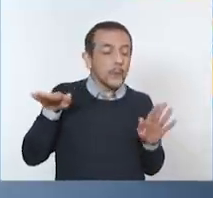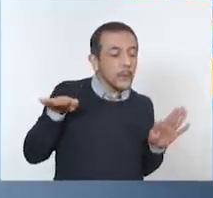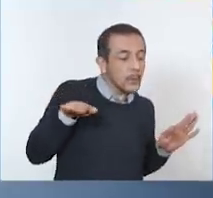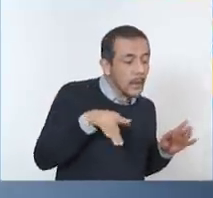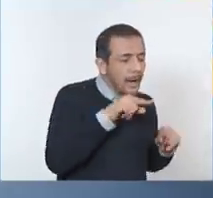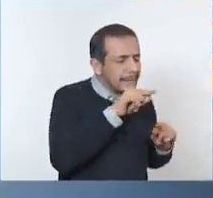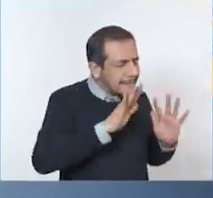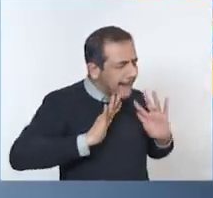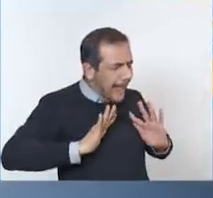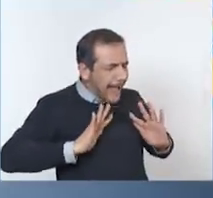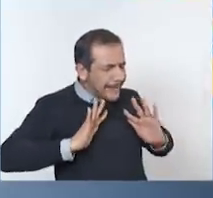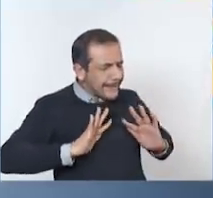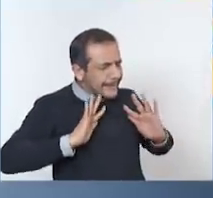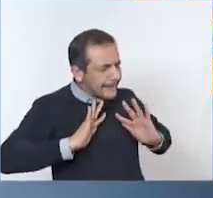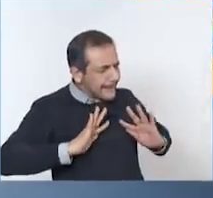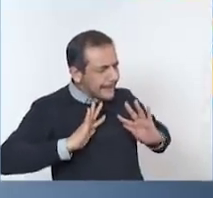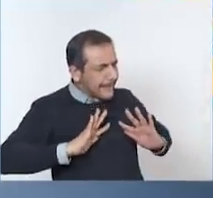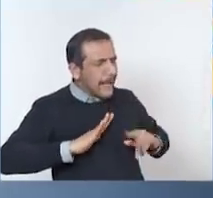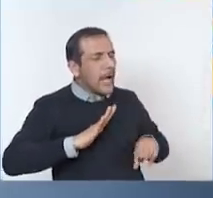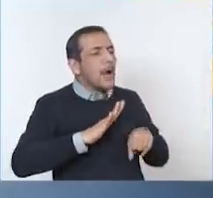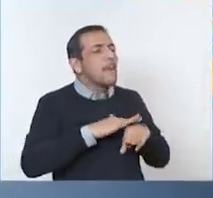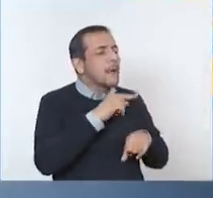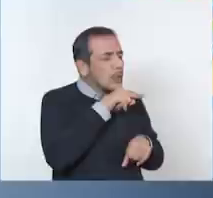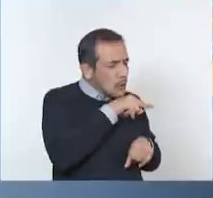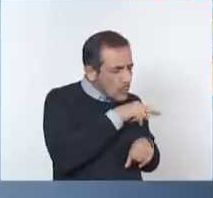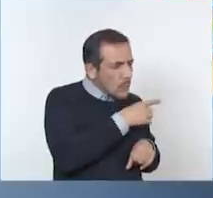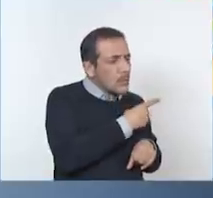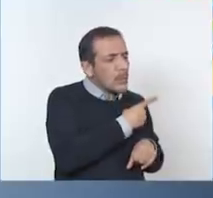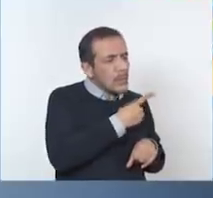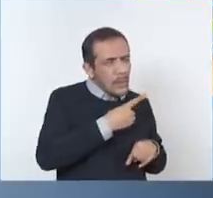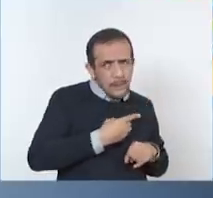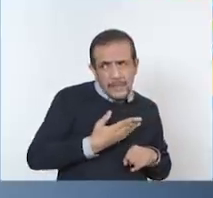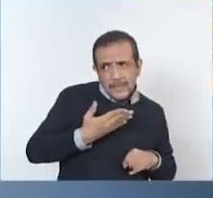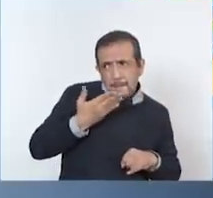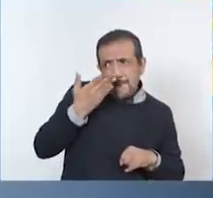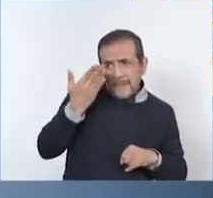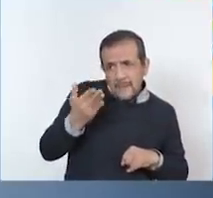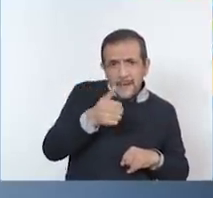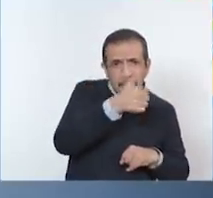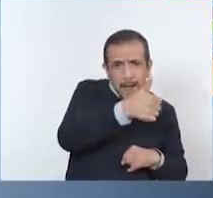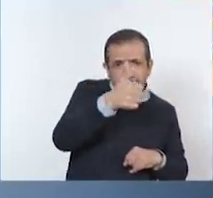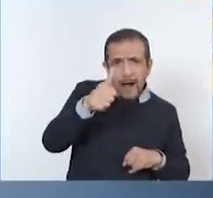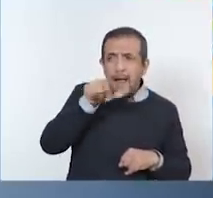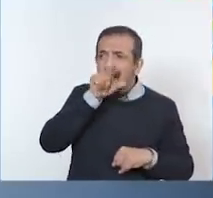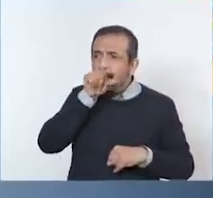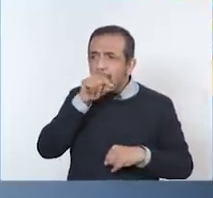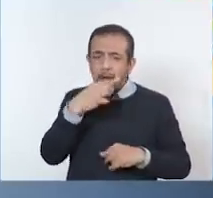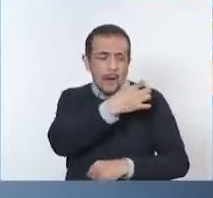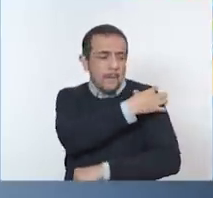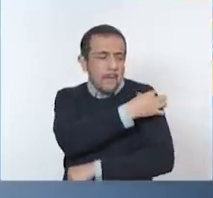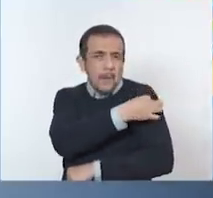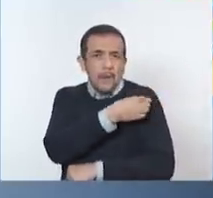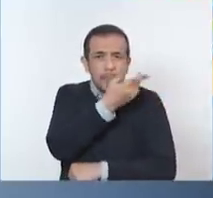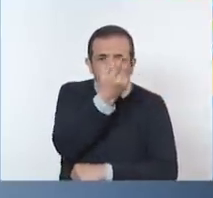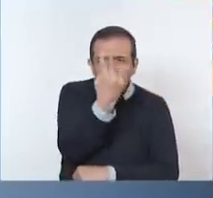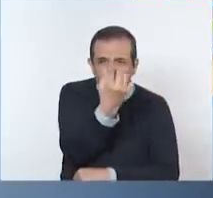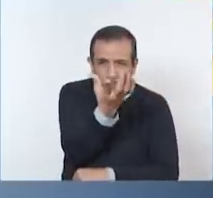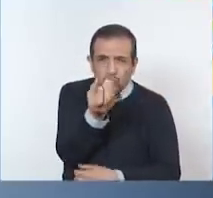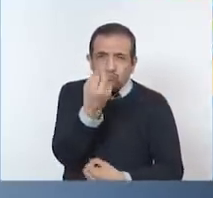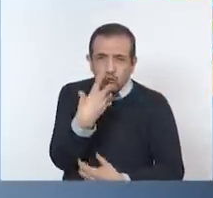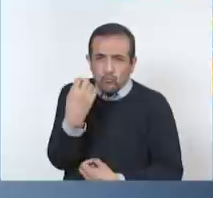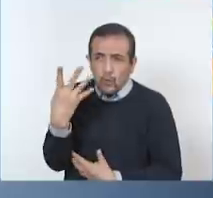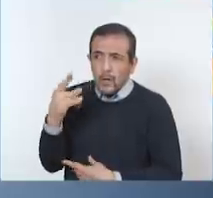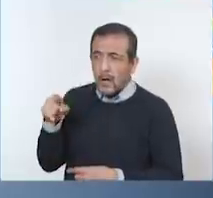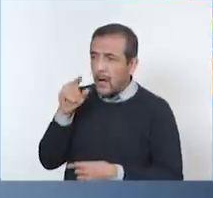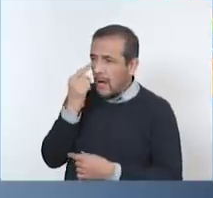tranquilo, tranquilo, ¿por qué no le pides una pluma a cada uno de los pájaros, a cada